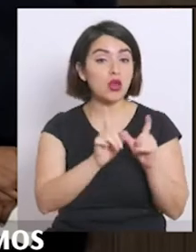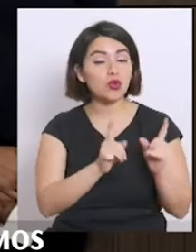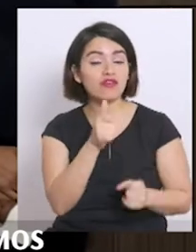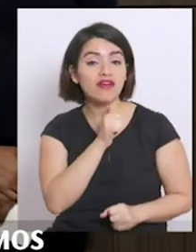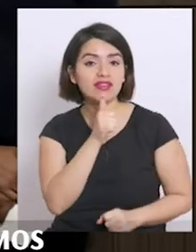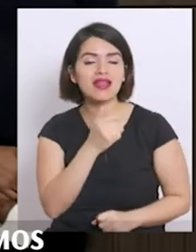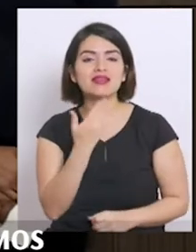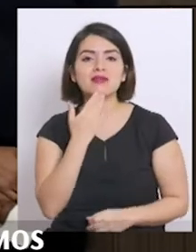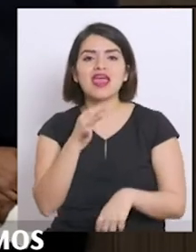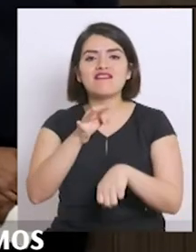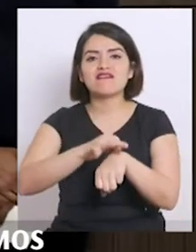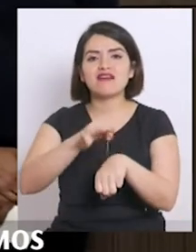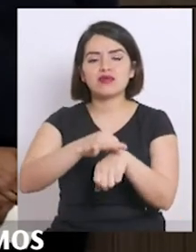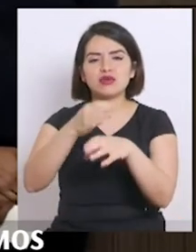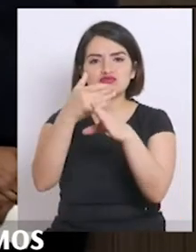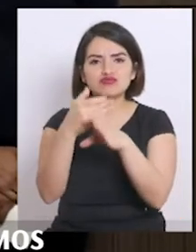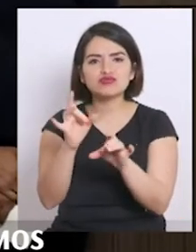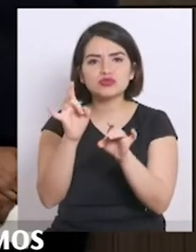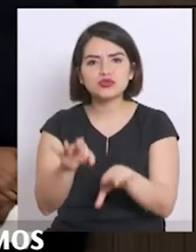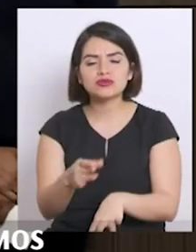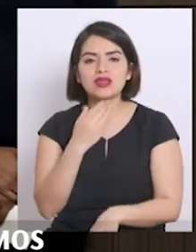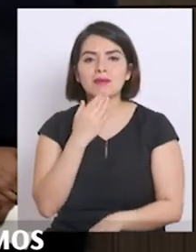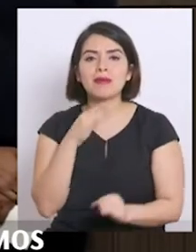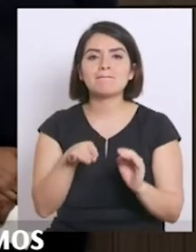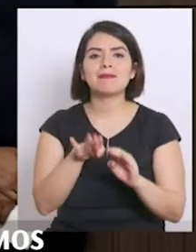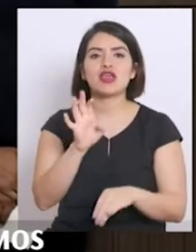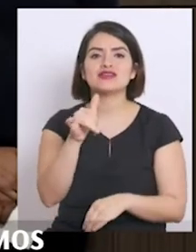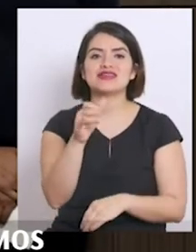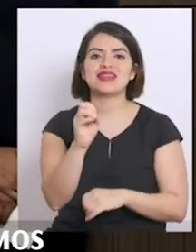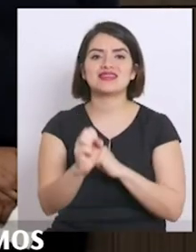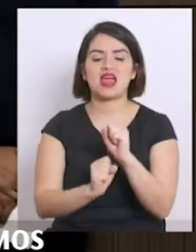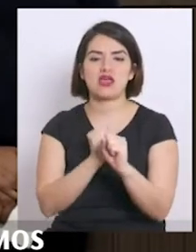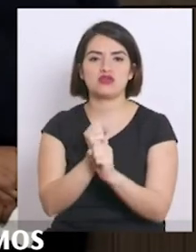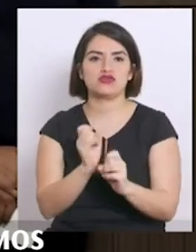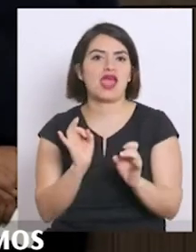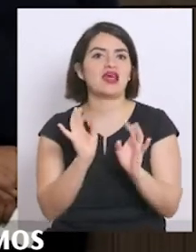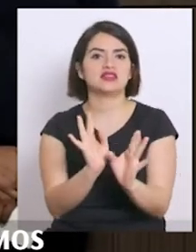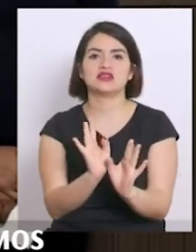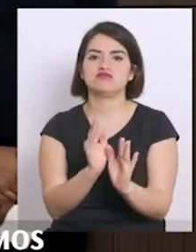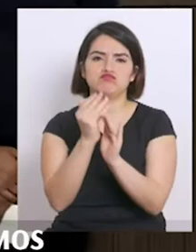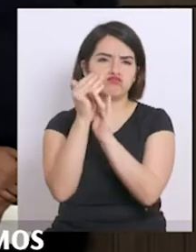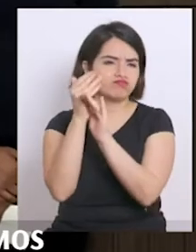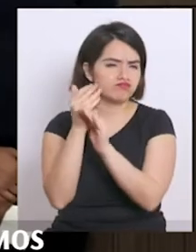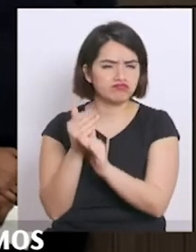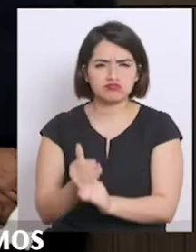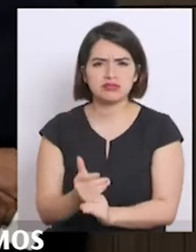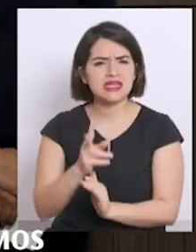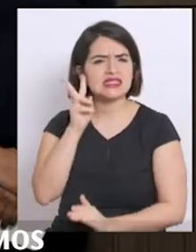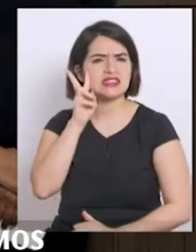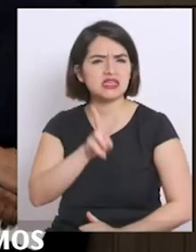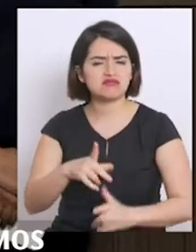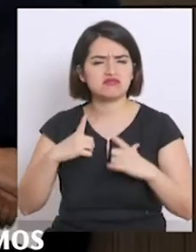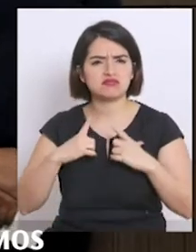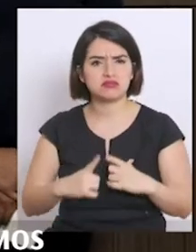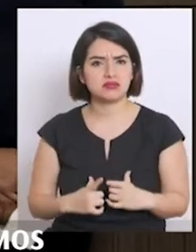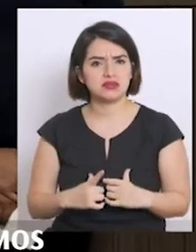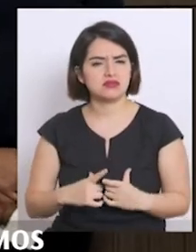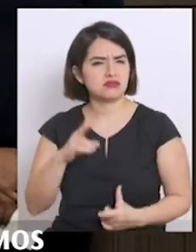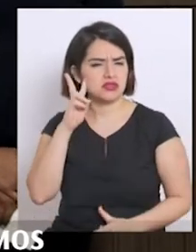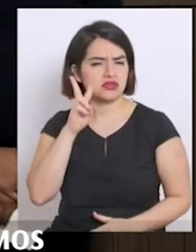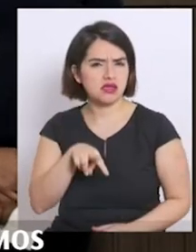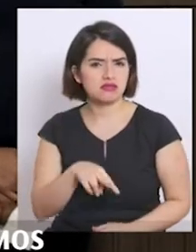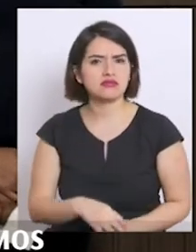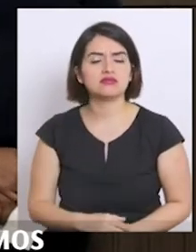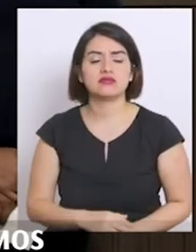enfermos crónicos y mayores de 60 años. Y así vamos a continuar sin pausa, sin